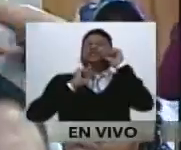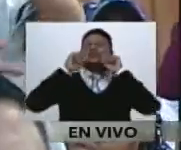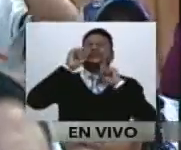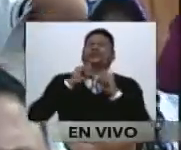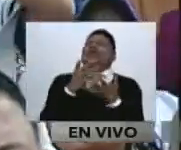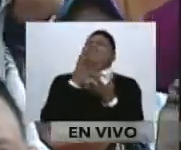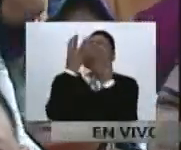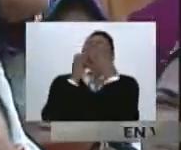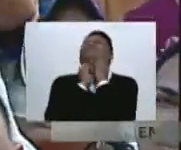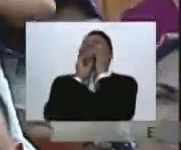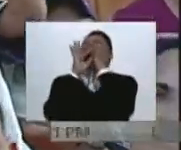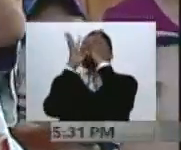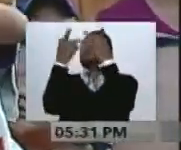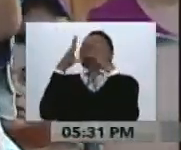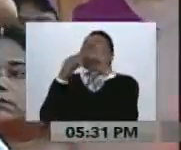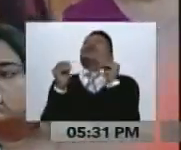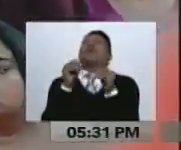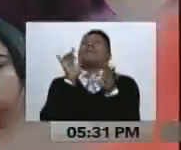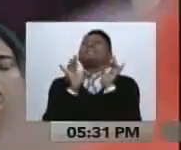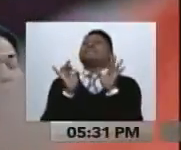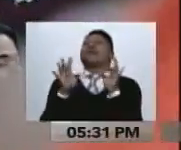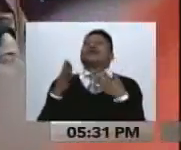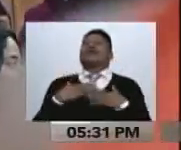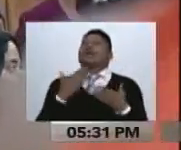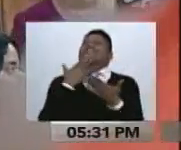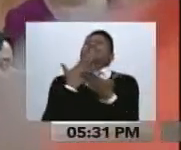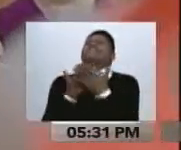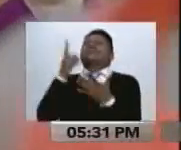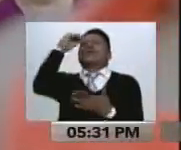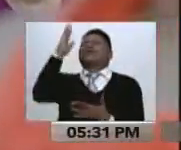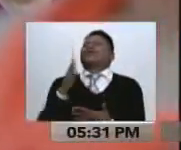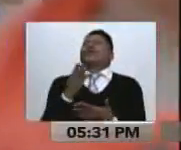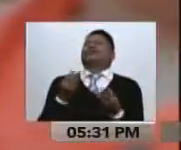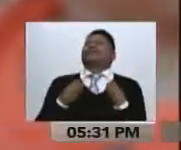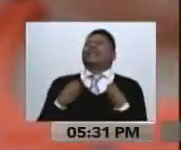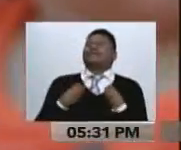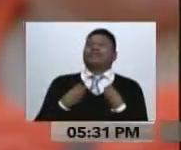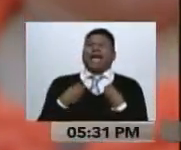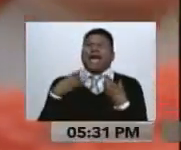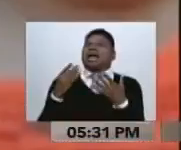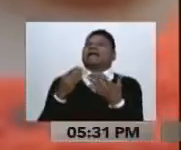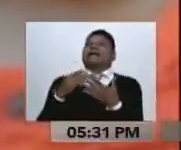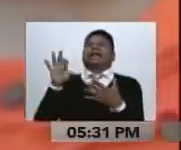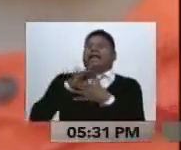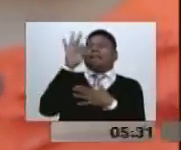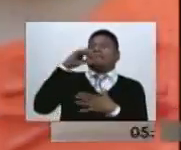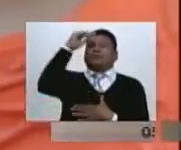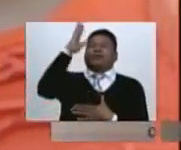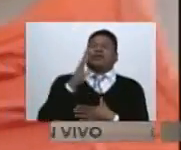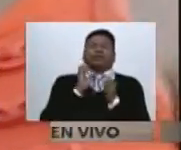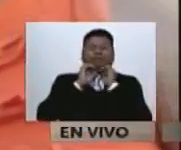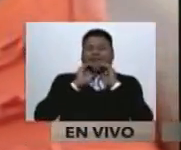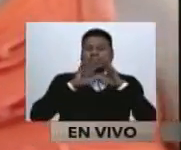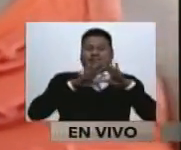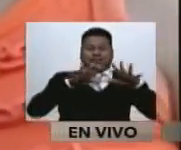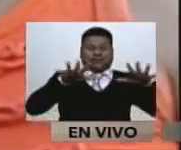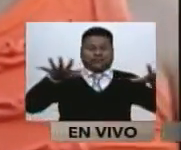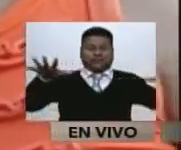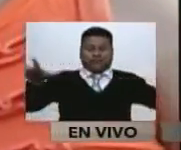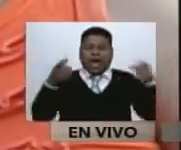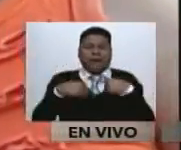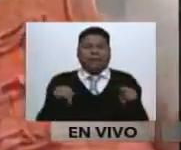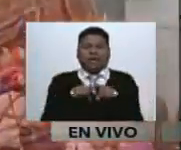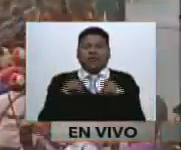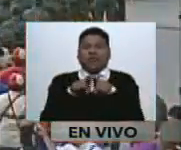dolores. Le pido al Dios de la vida que el Espíritu de Dios se derrame sobre nosotros, como lo hizo